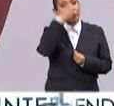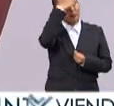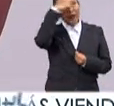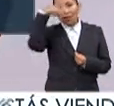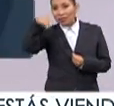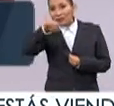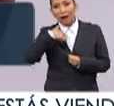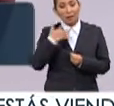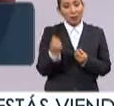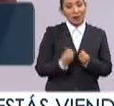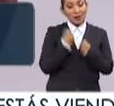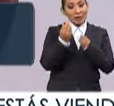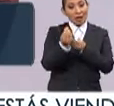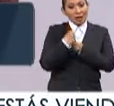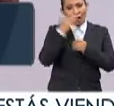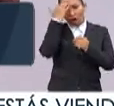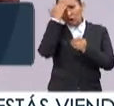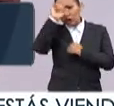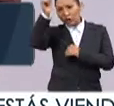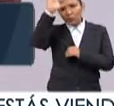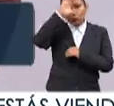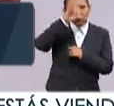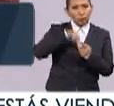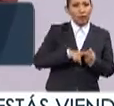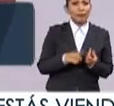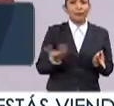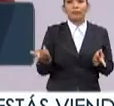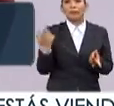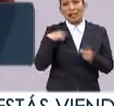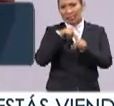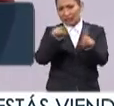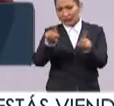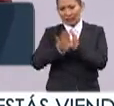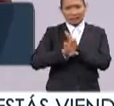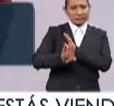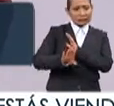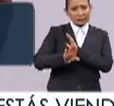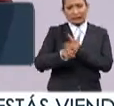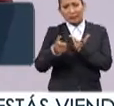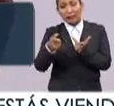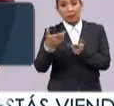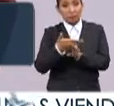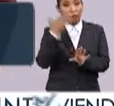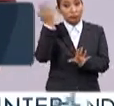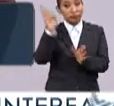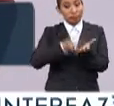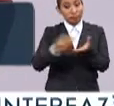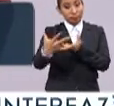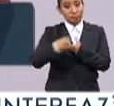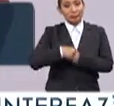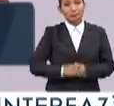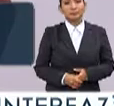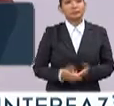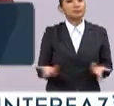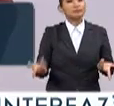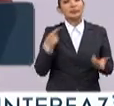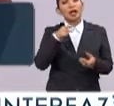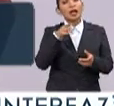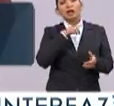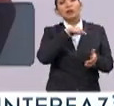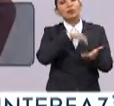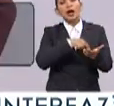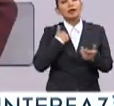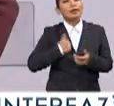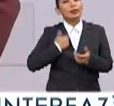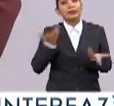que uno puede adquirir en la vida conocer a otra cultura distinta es muy enriquecedor en qué parte de